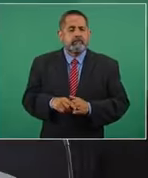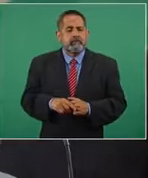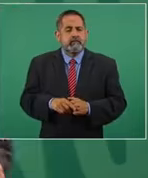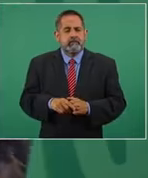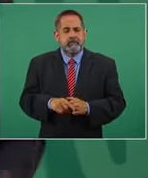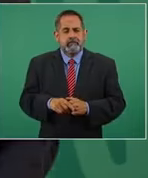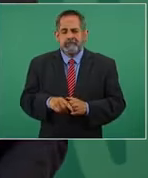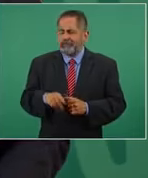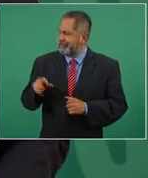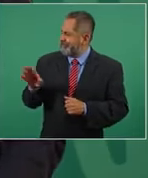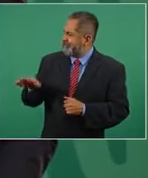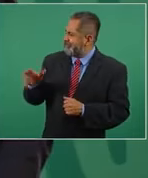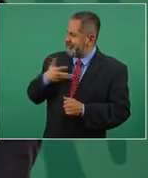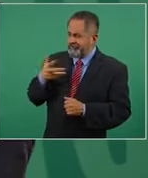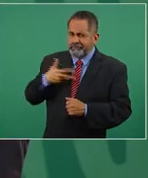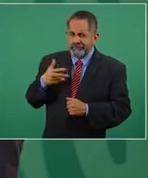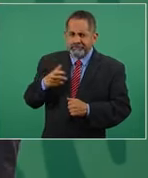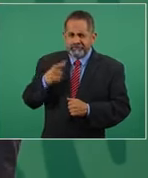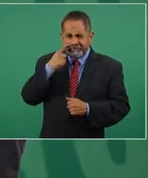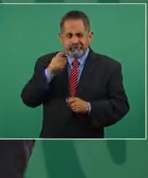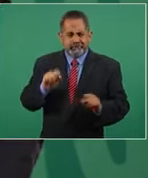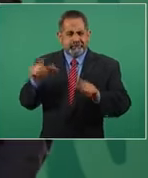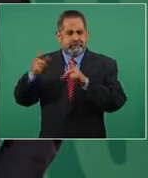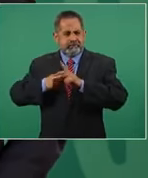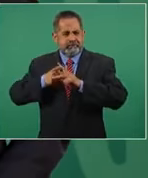no sé si tengan la gráfica,